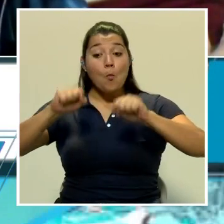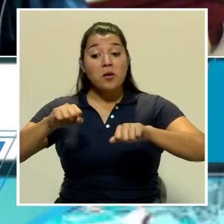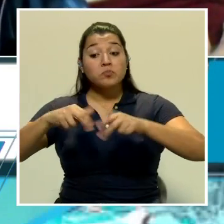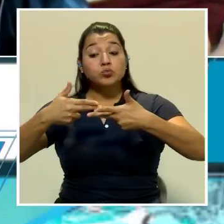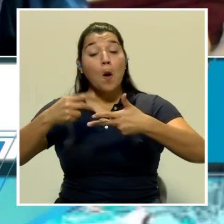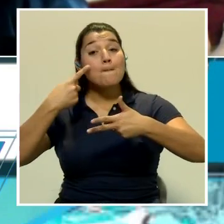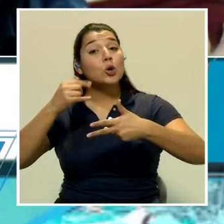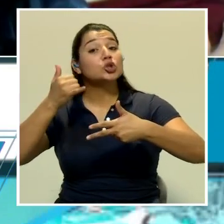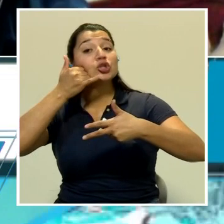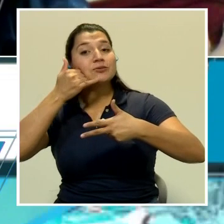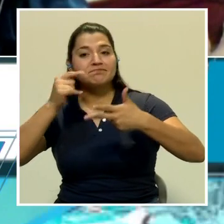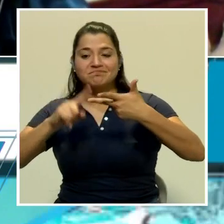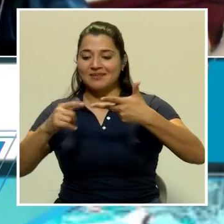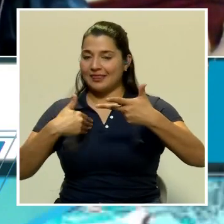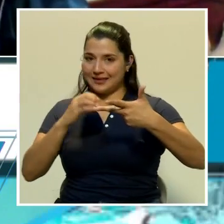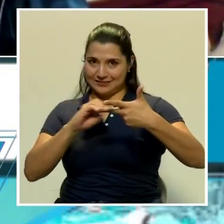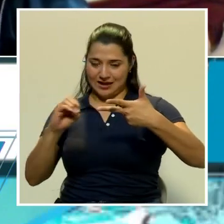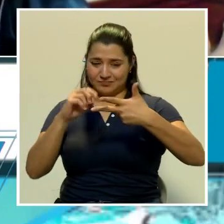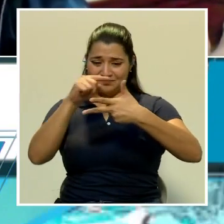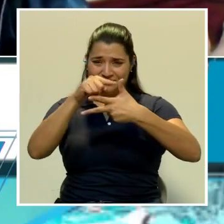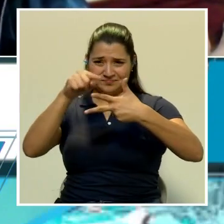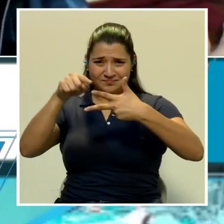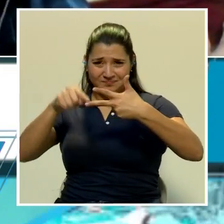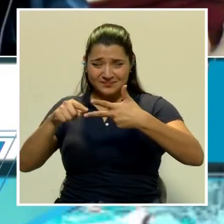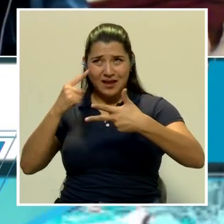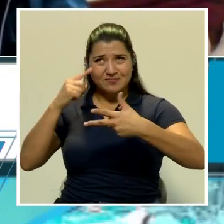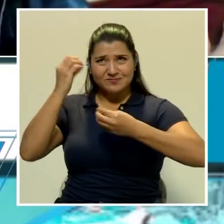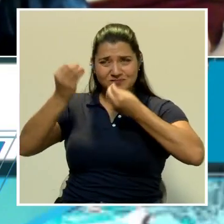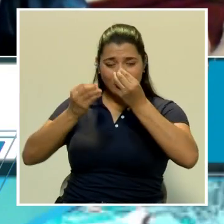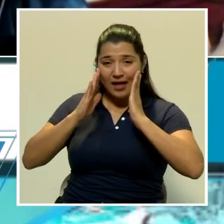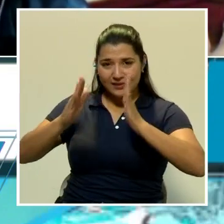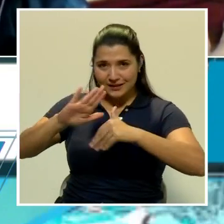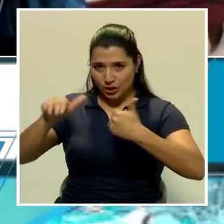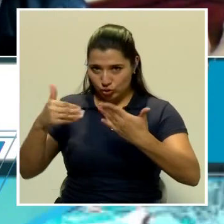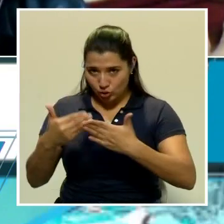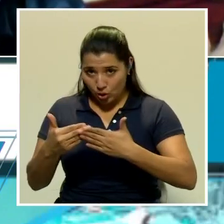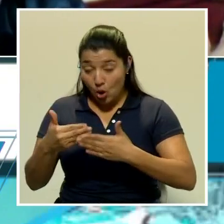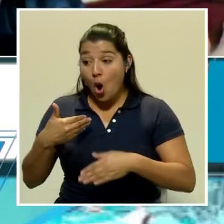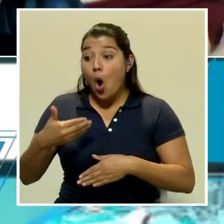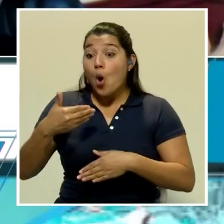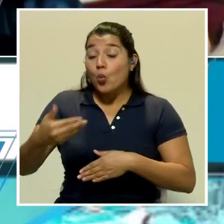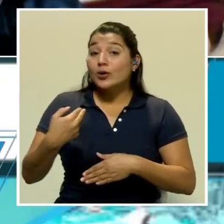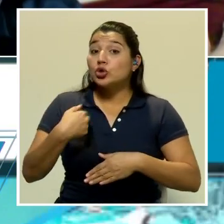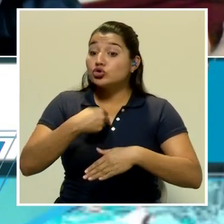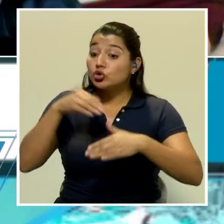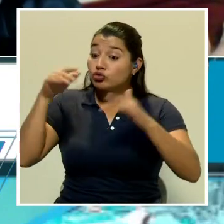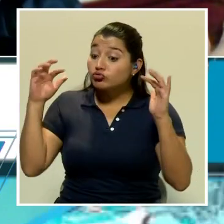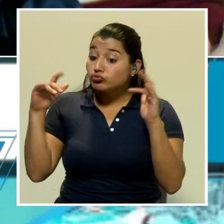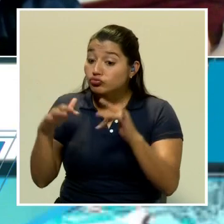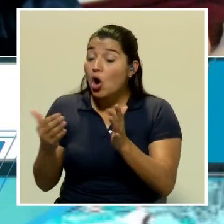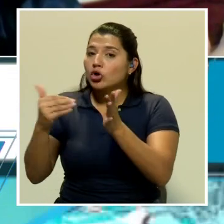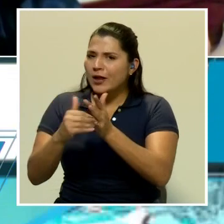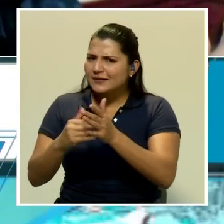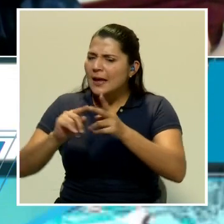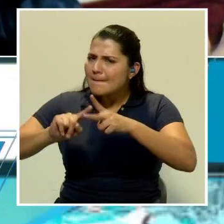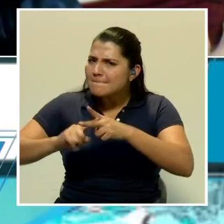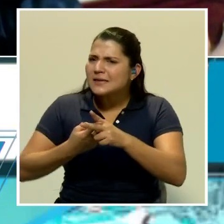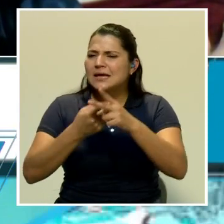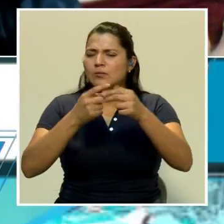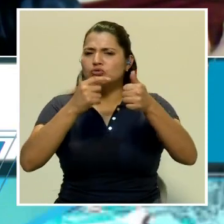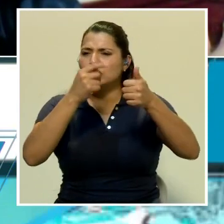pandemia. Y una vez que retornemos las clases, tenemos que pasar lista, de uno por uno tienen que estar en los centros educativos.